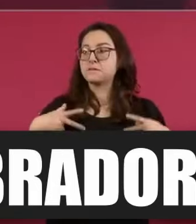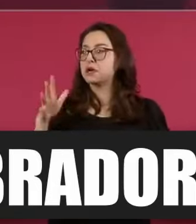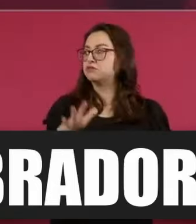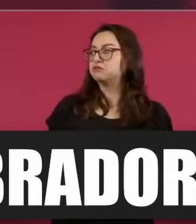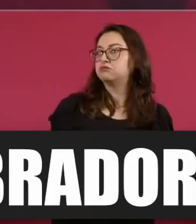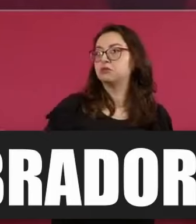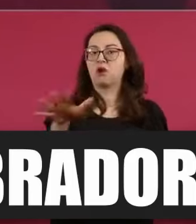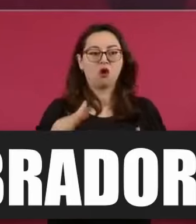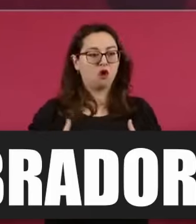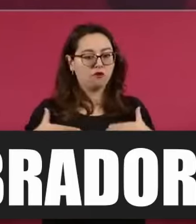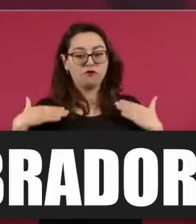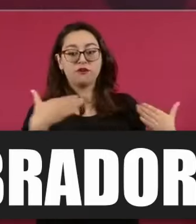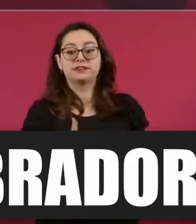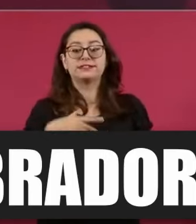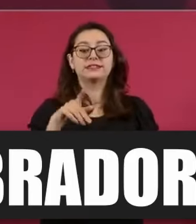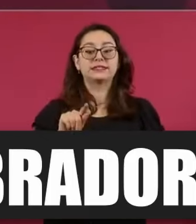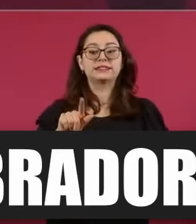y nos ayuda mucho.